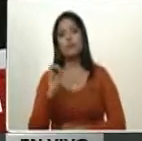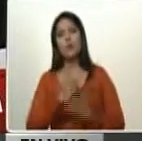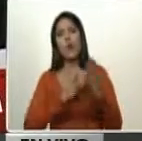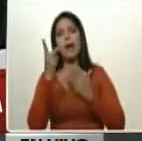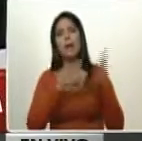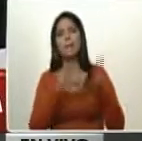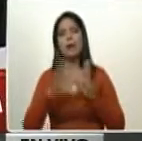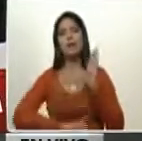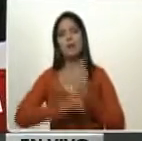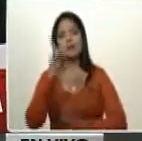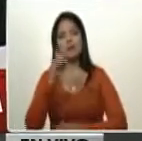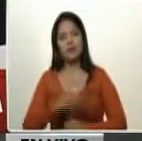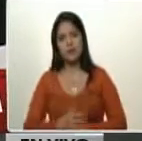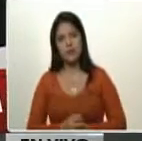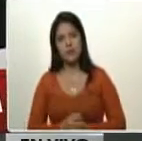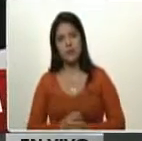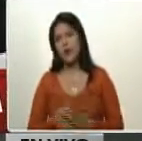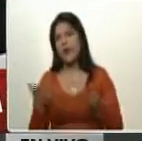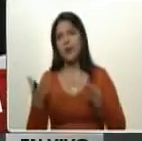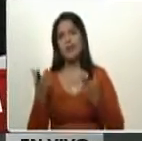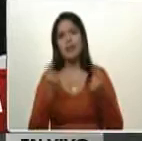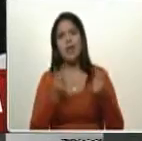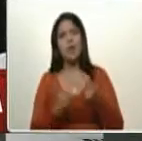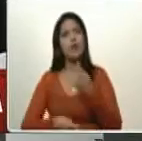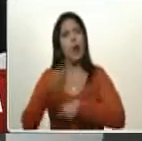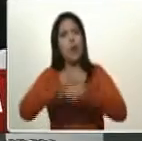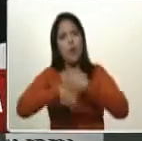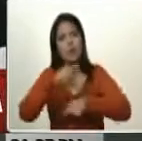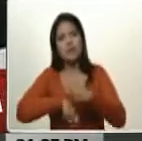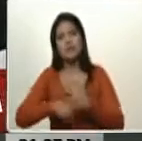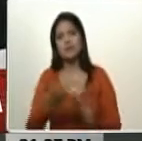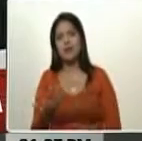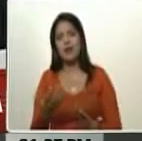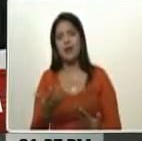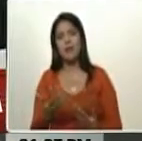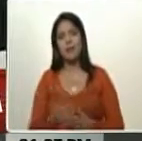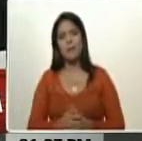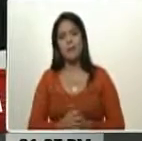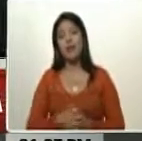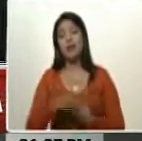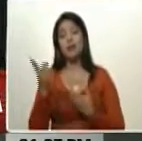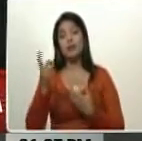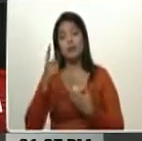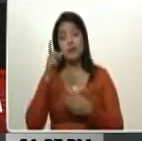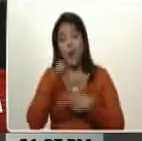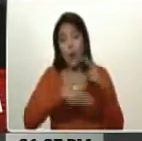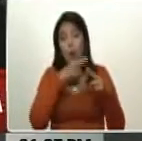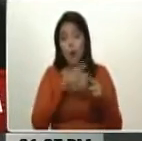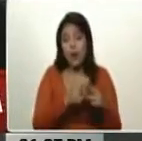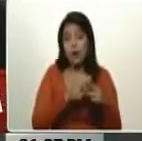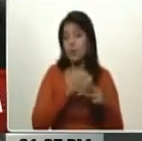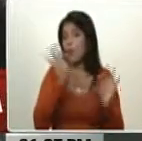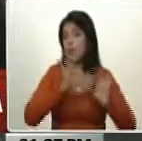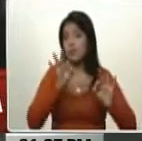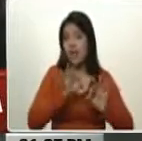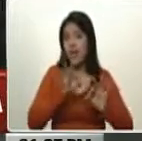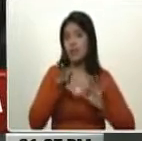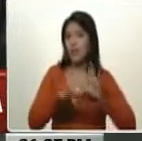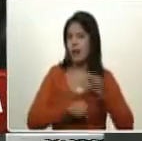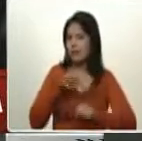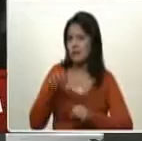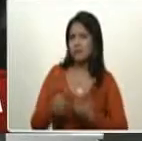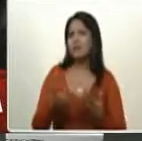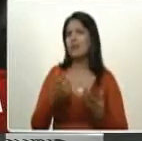de desarrollo es el de la economía comercial expoliativa anclada en los puertos, y ya no nos importan la concepción